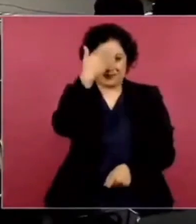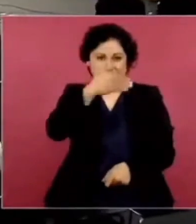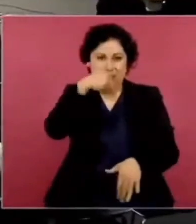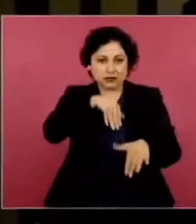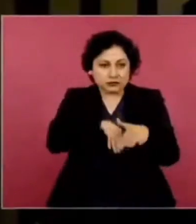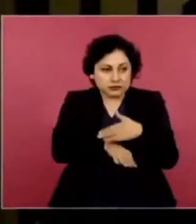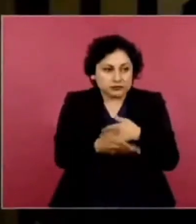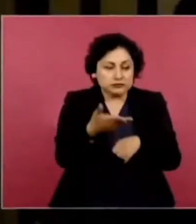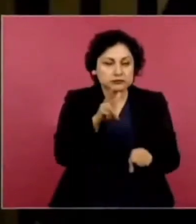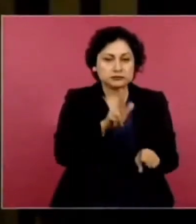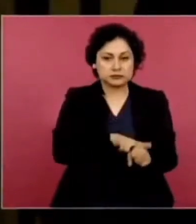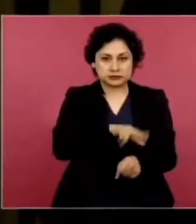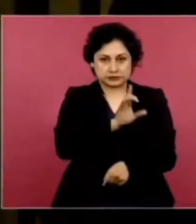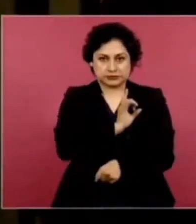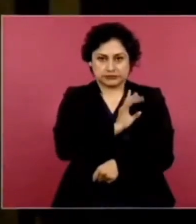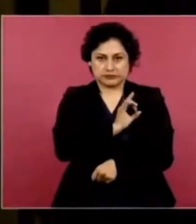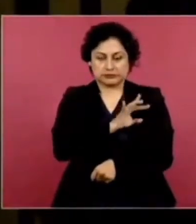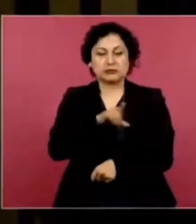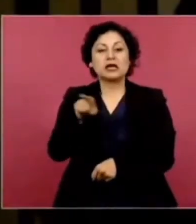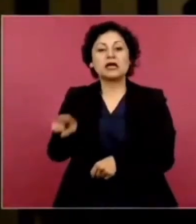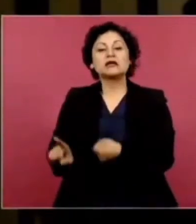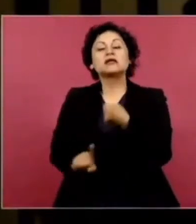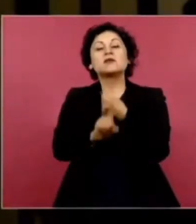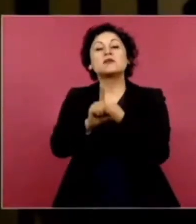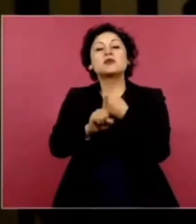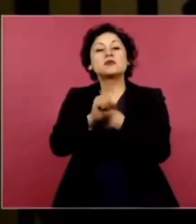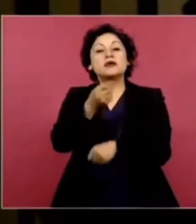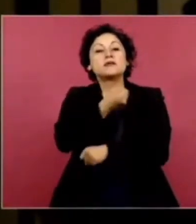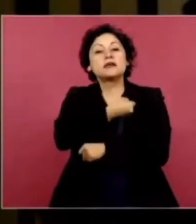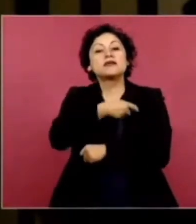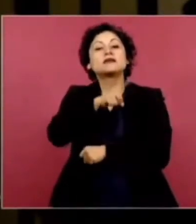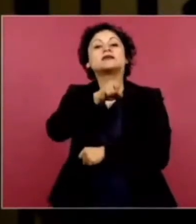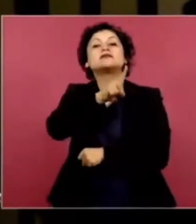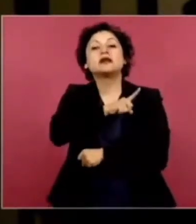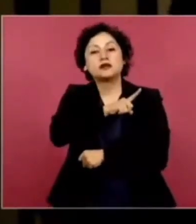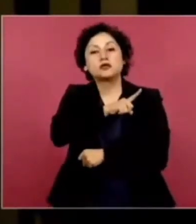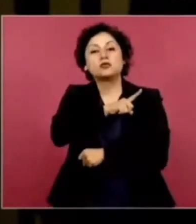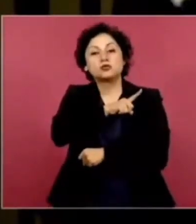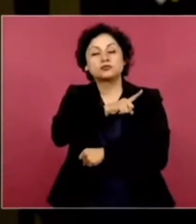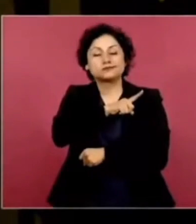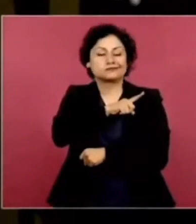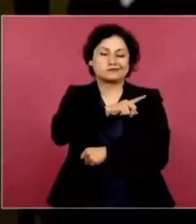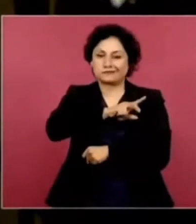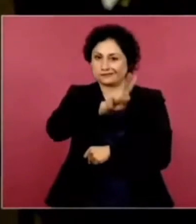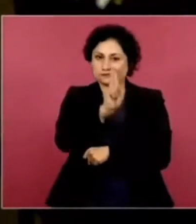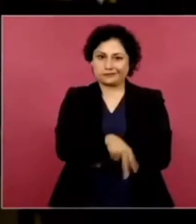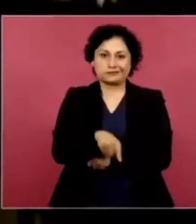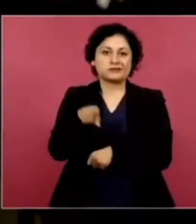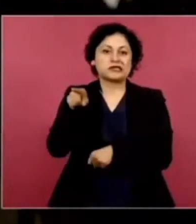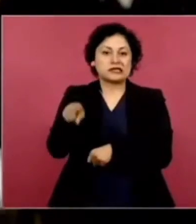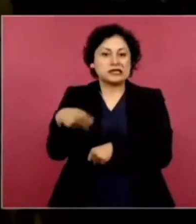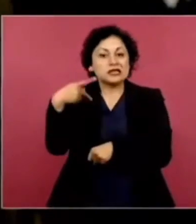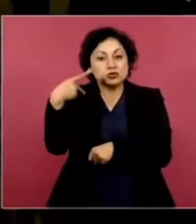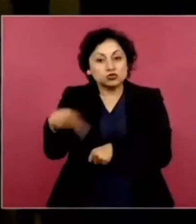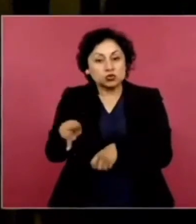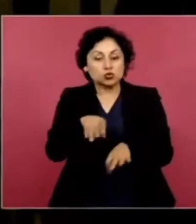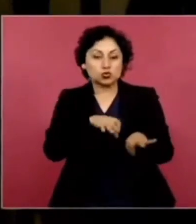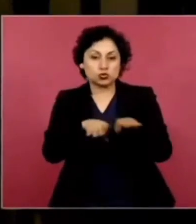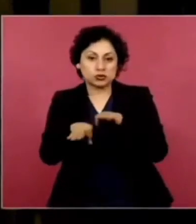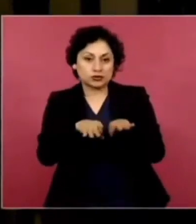tuvo un problema de salud. Tuvo incluso que dejar de hacer muchas labores que estaba intentando hacer